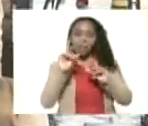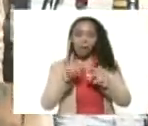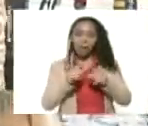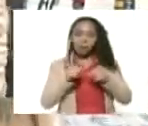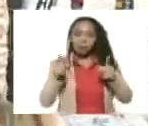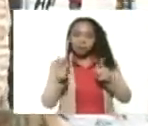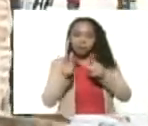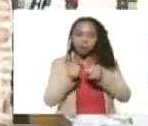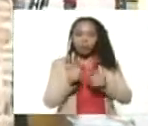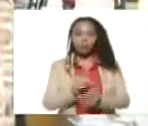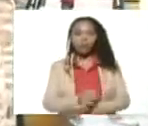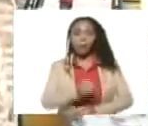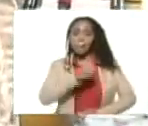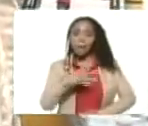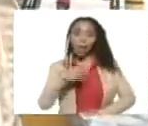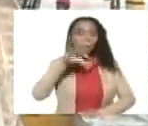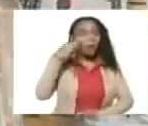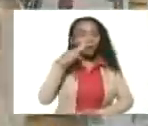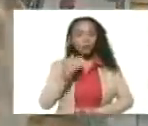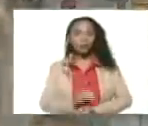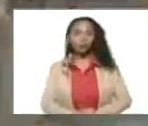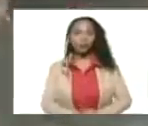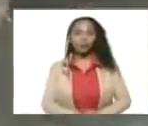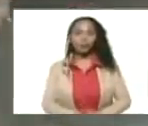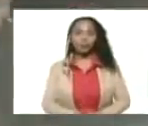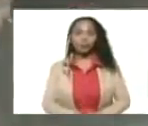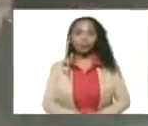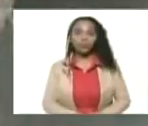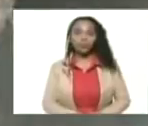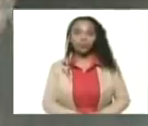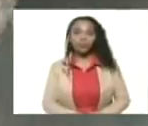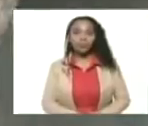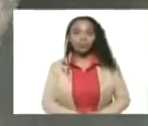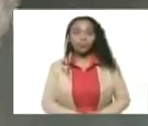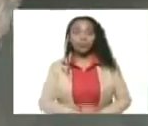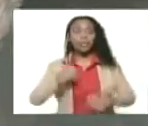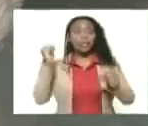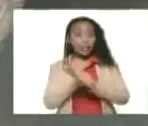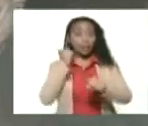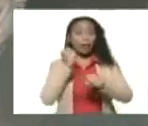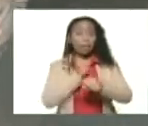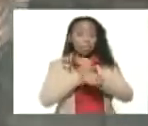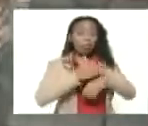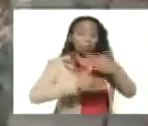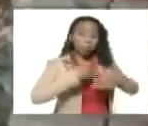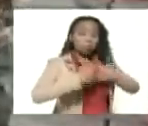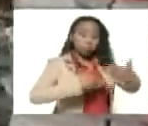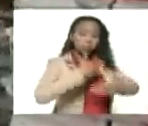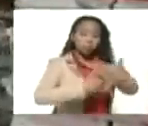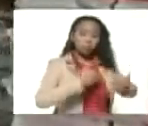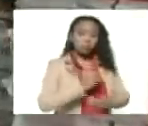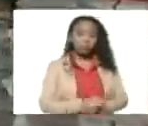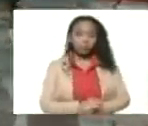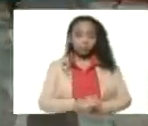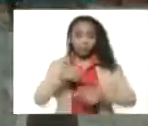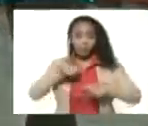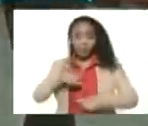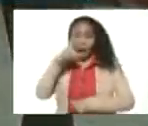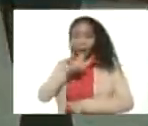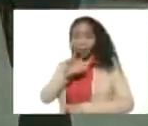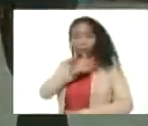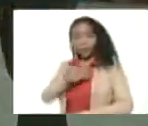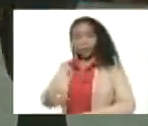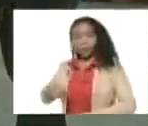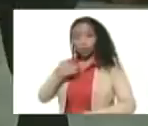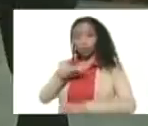Aquí tenemos blanco semilla de maíz y amarillo. Blanco, correcto. Este es blanco. Este es blanco. Trabajando, produciendo. Semillo. Este año, presidente, hemos